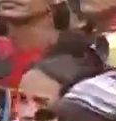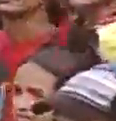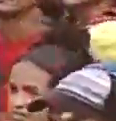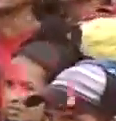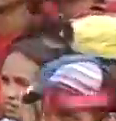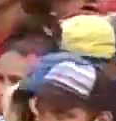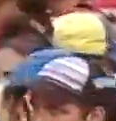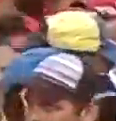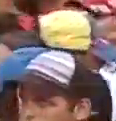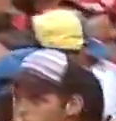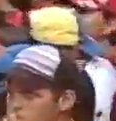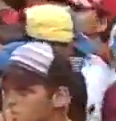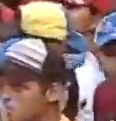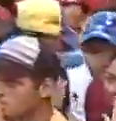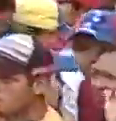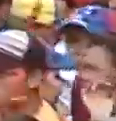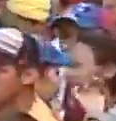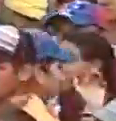verás